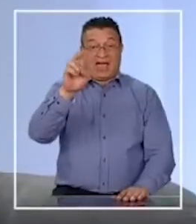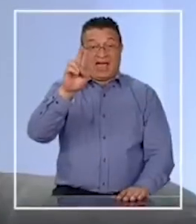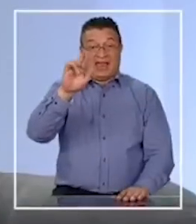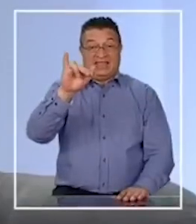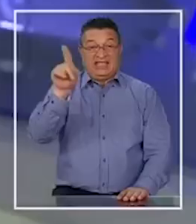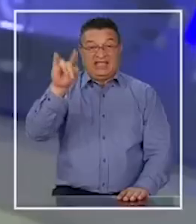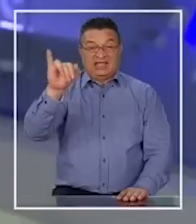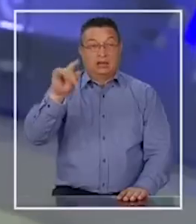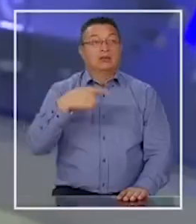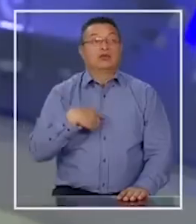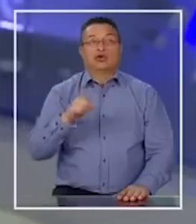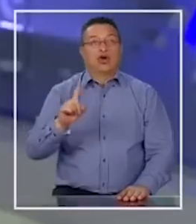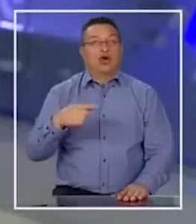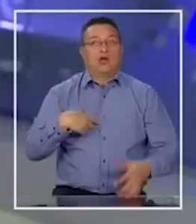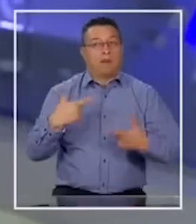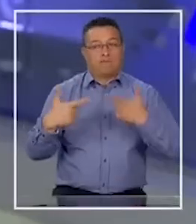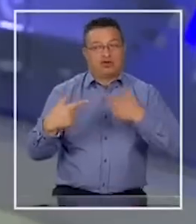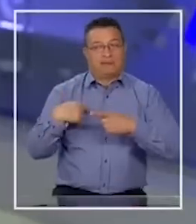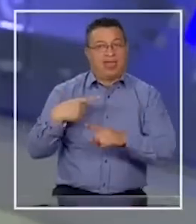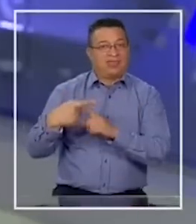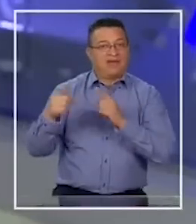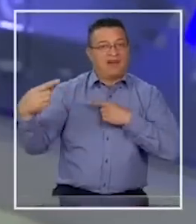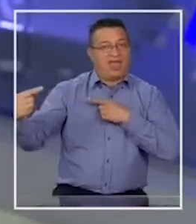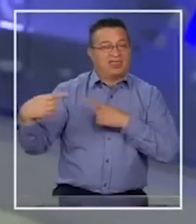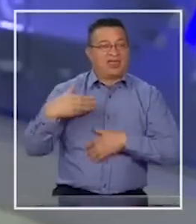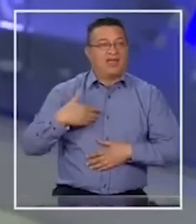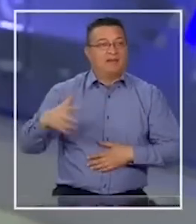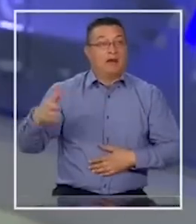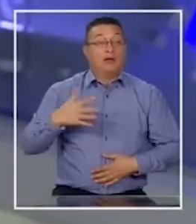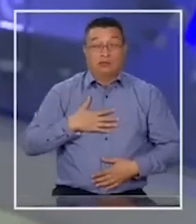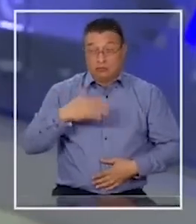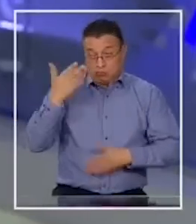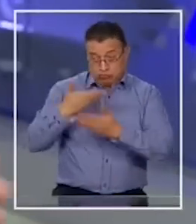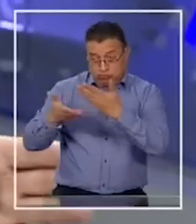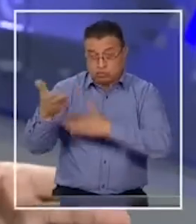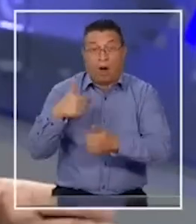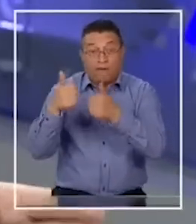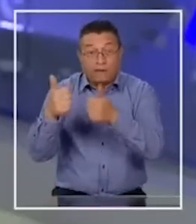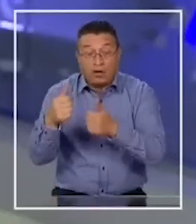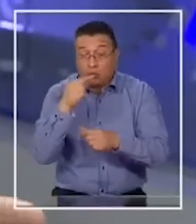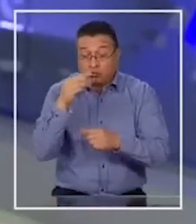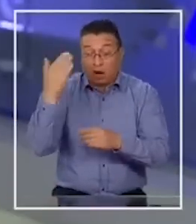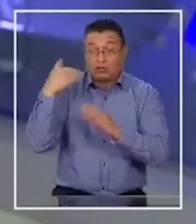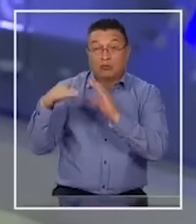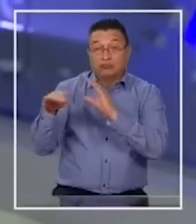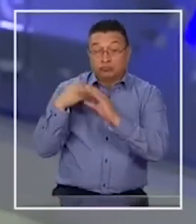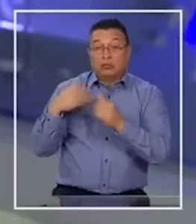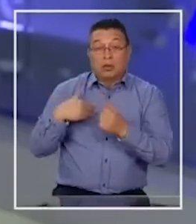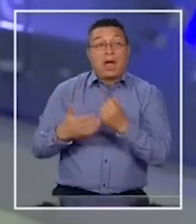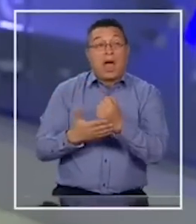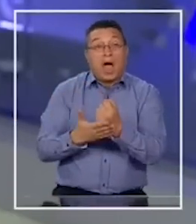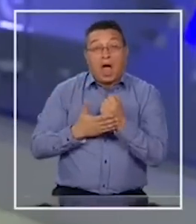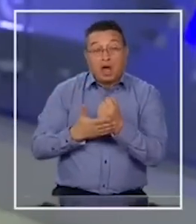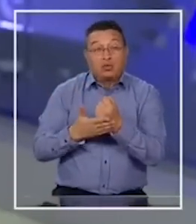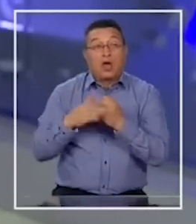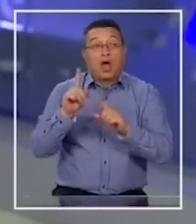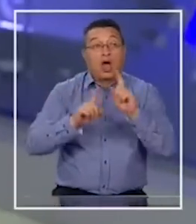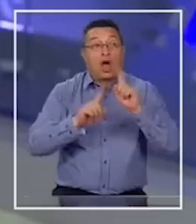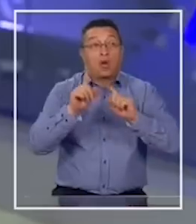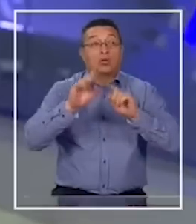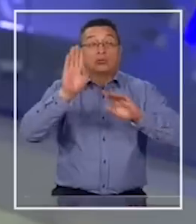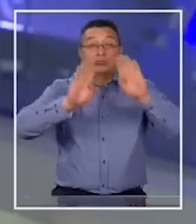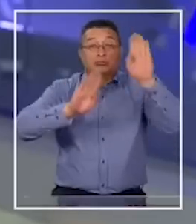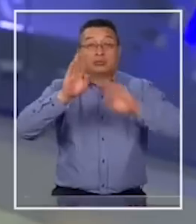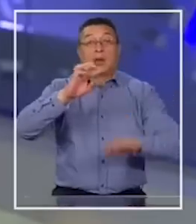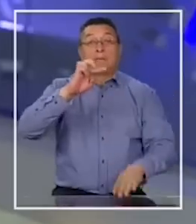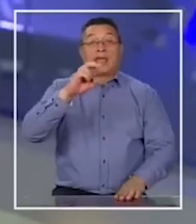pertenecemos a familia política distinta tengo una una muy buena relación con él me escribió hace un par de días Para pedirme ayuda con algunos constituyentes del